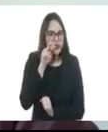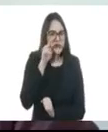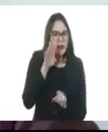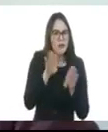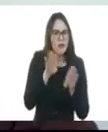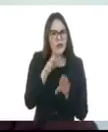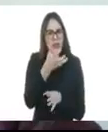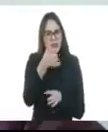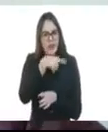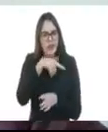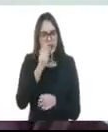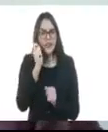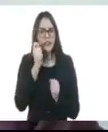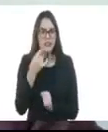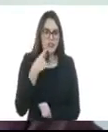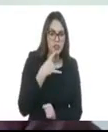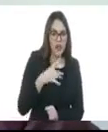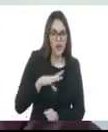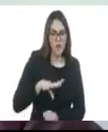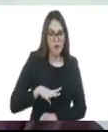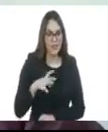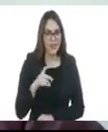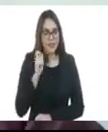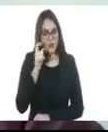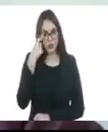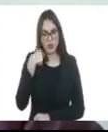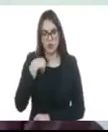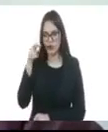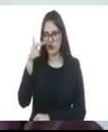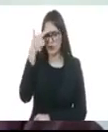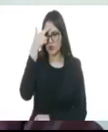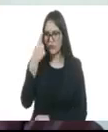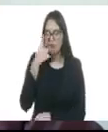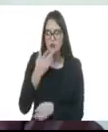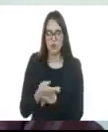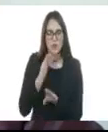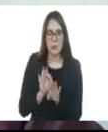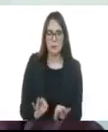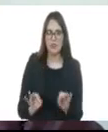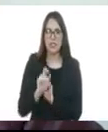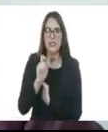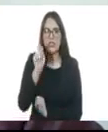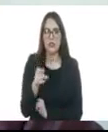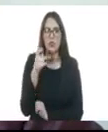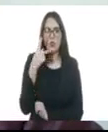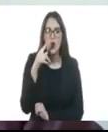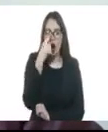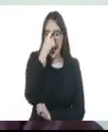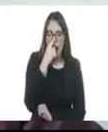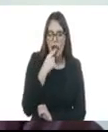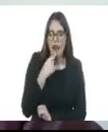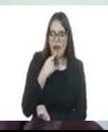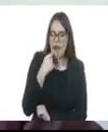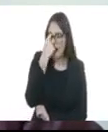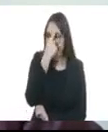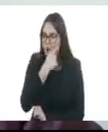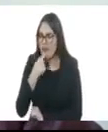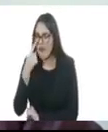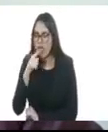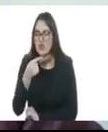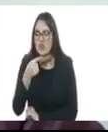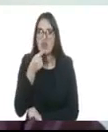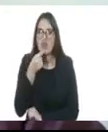Algo que yo me llevo muy importante son las caras de los niños, porque los niños iban en sábado